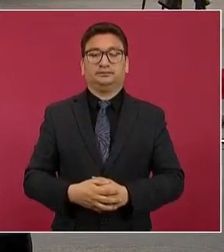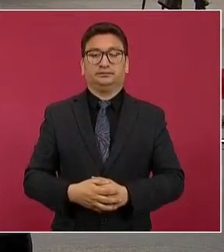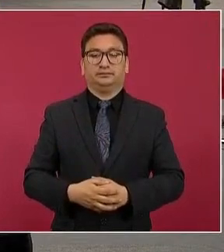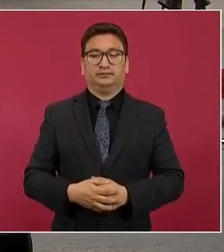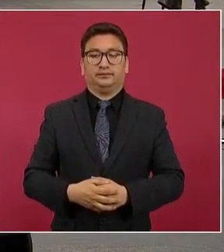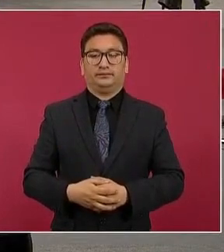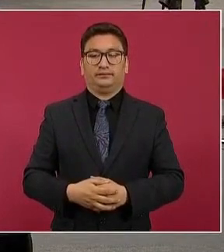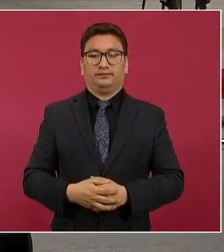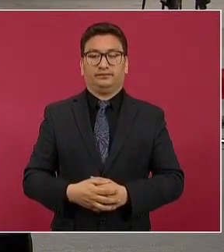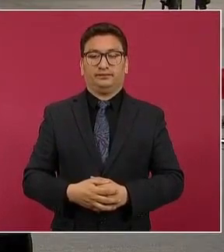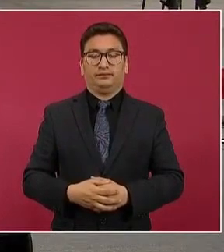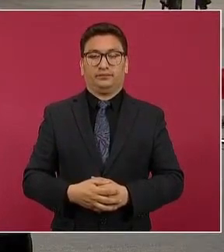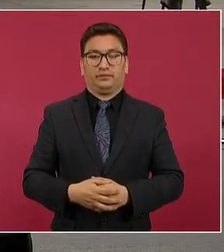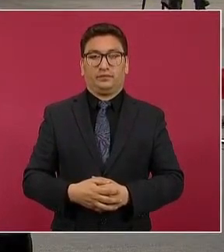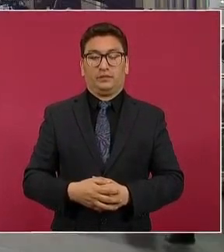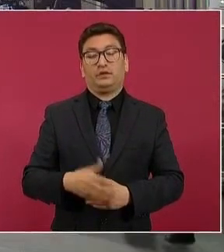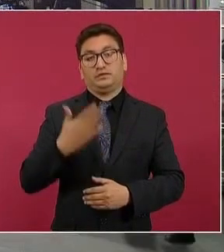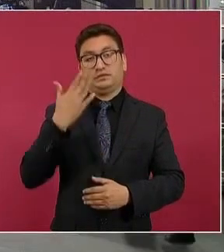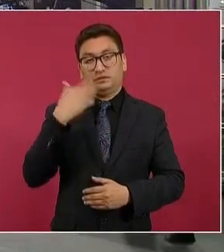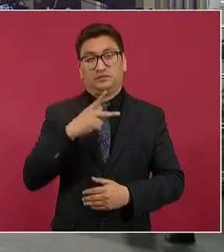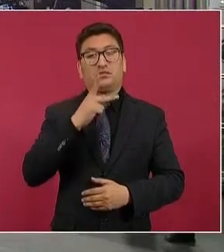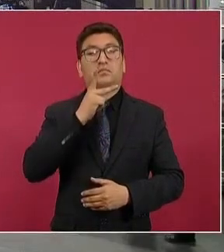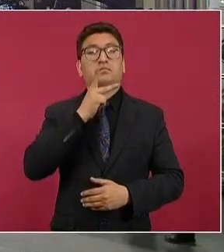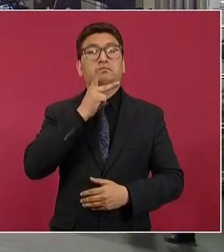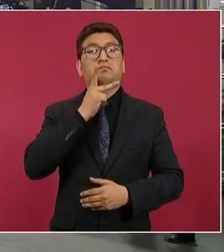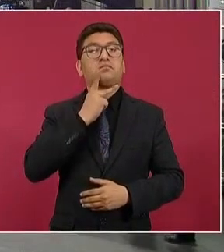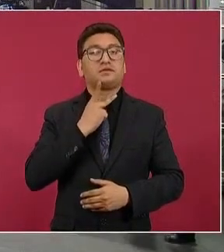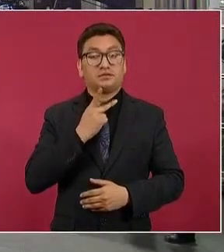y con el aumento en el precio del crudo